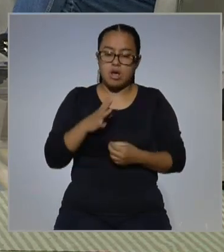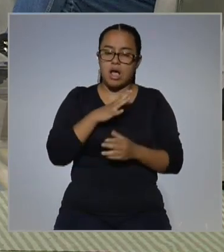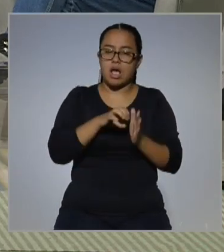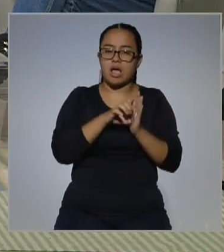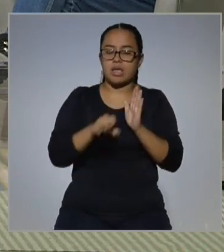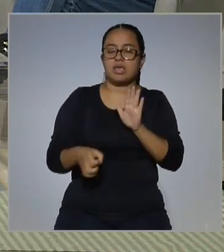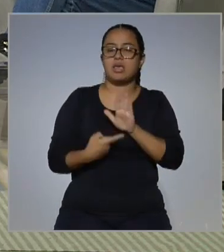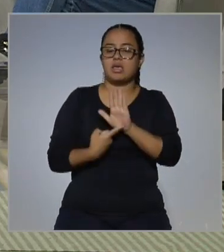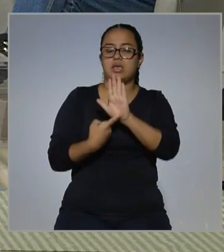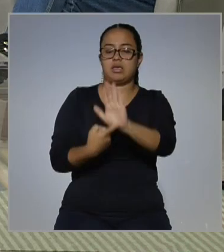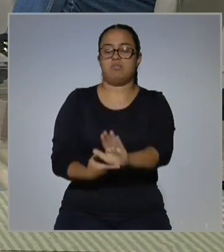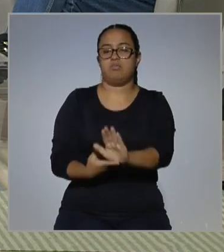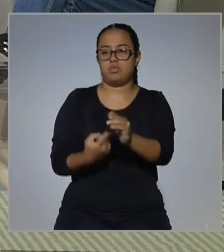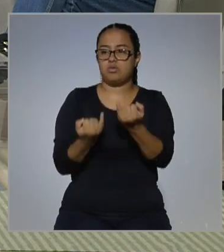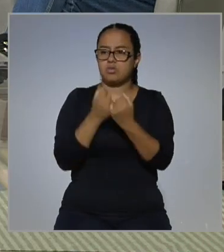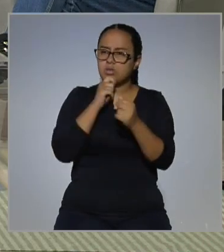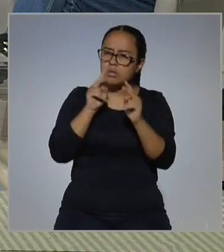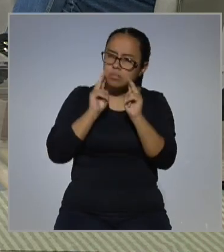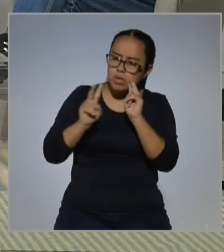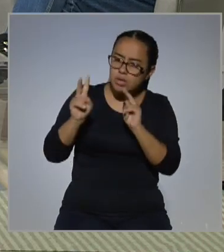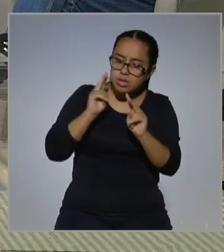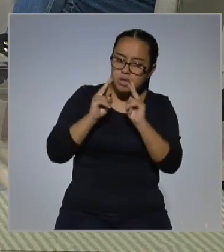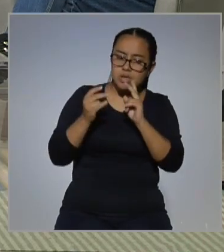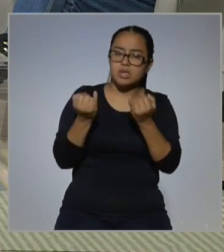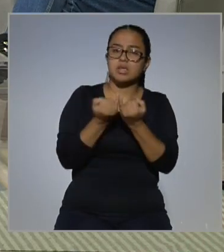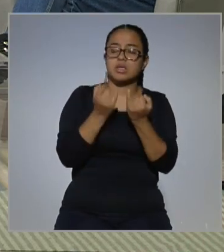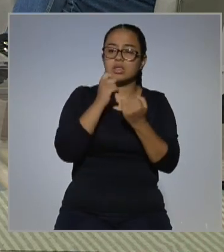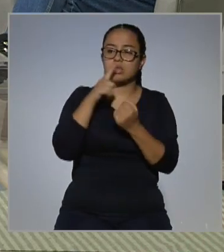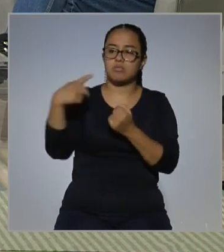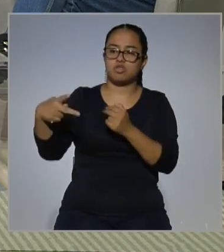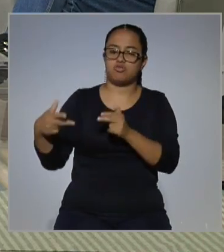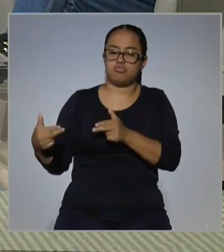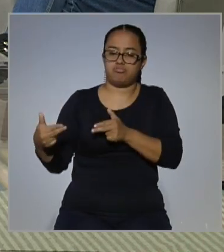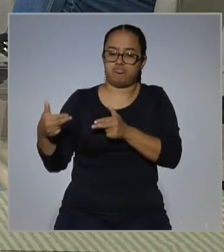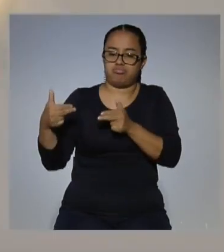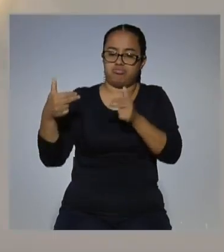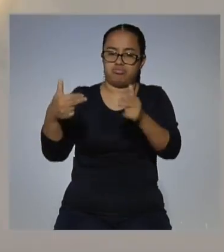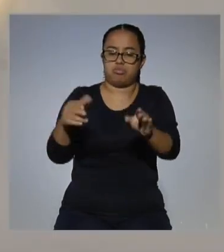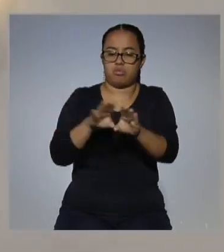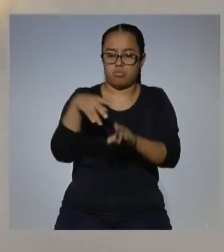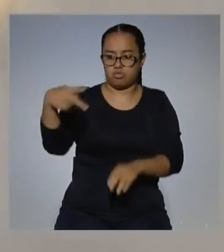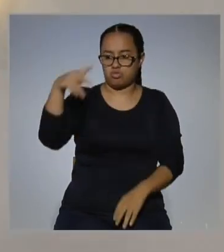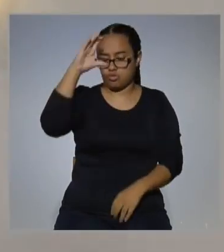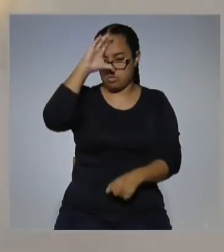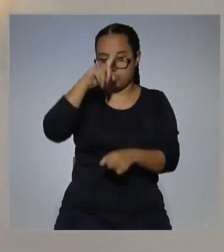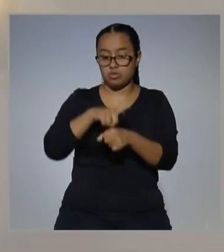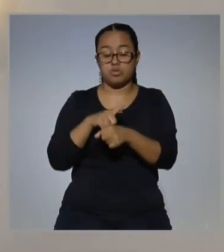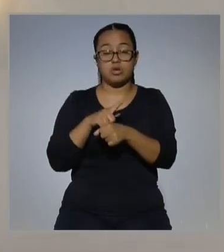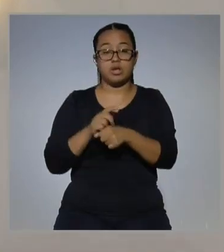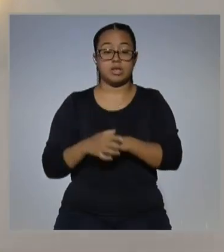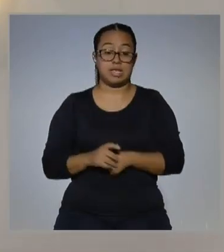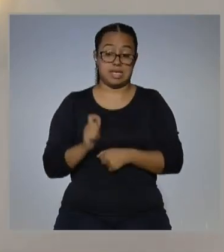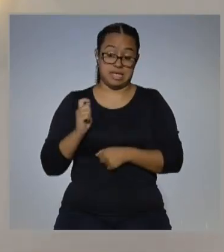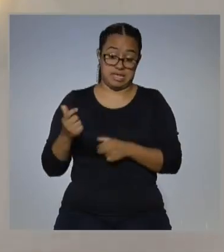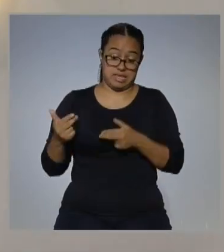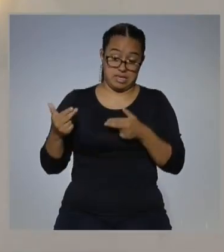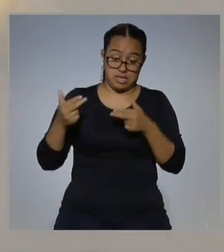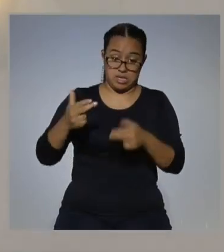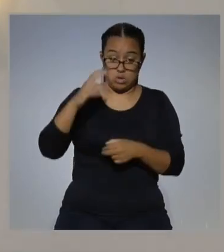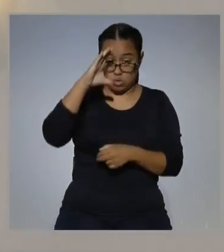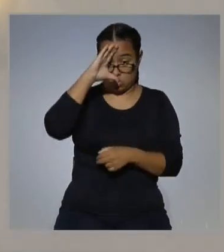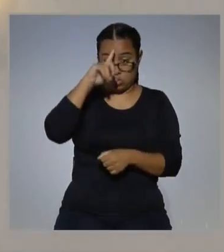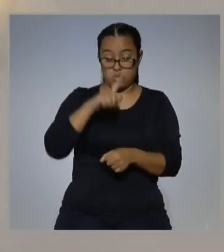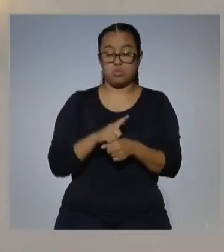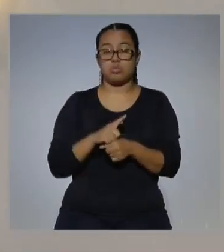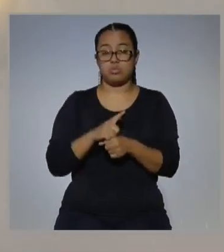ejemplo, de lo que conocemos y de lo que ellos a su vez les fue heredado como cultura. Entonces, estamos hablando de una herencia cultural